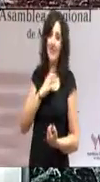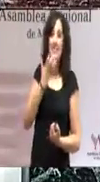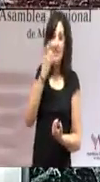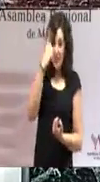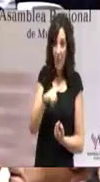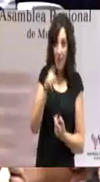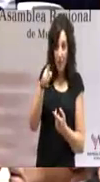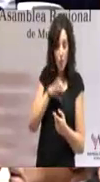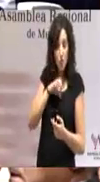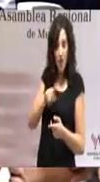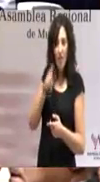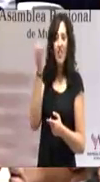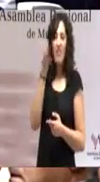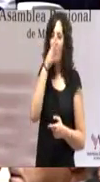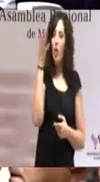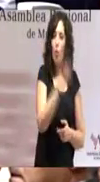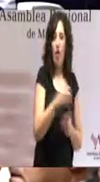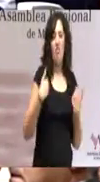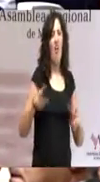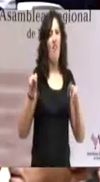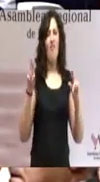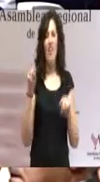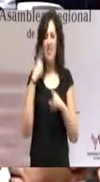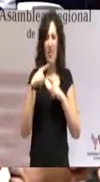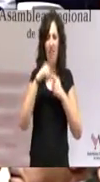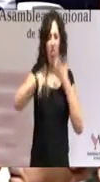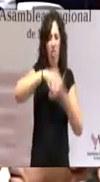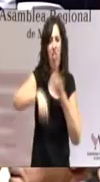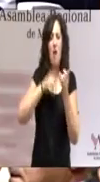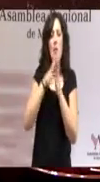hacer es denunciarlo y dejarse de pamplina. Denúncielo.